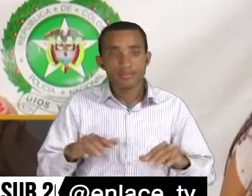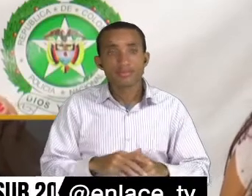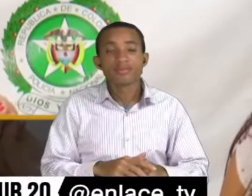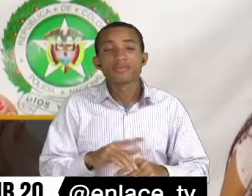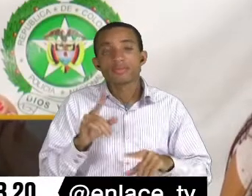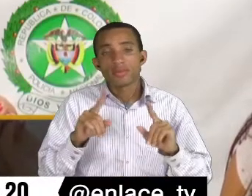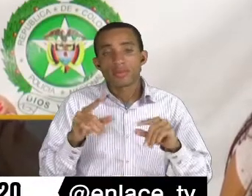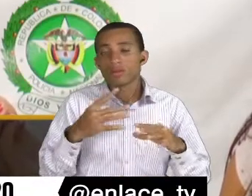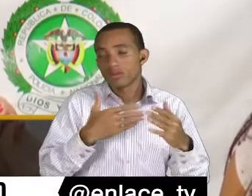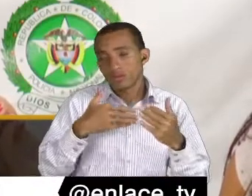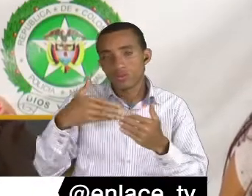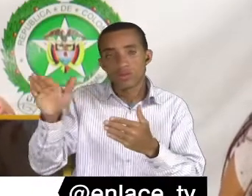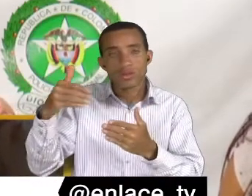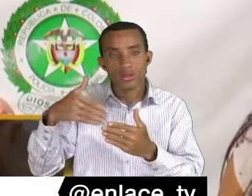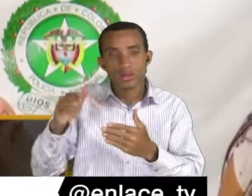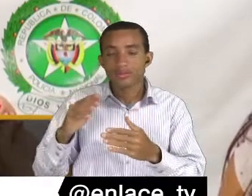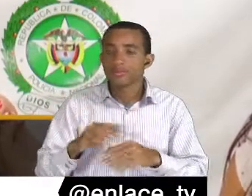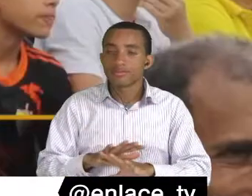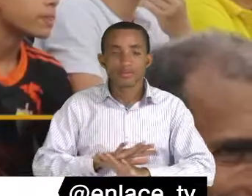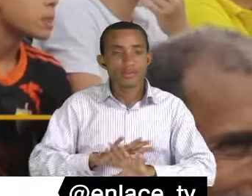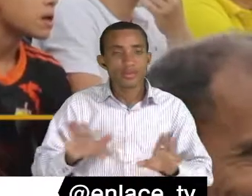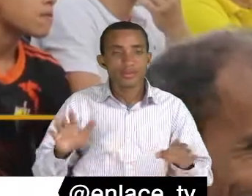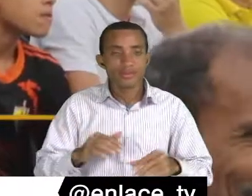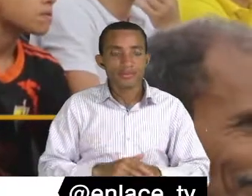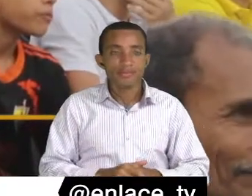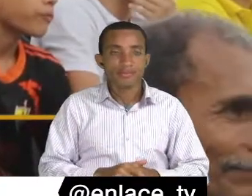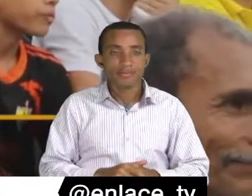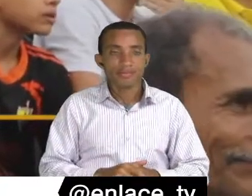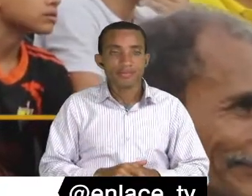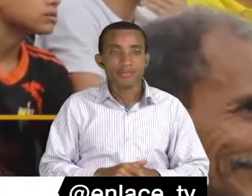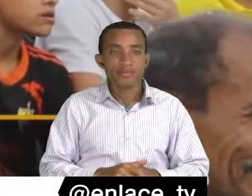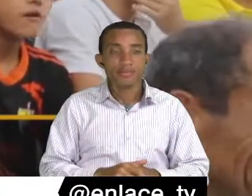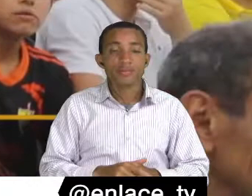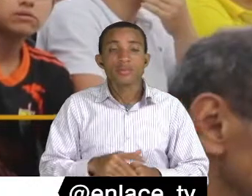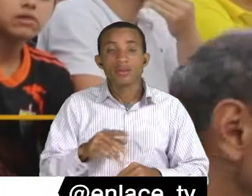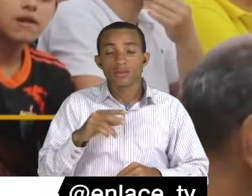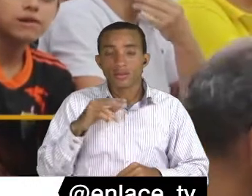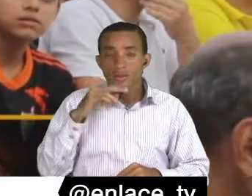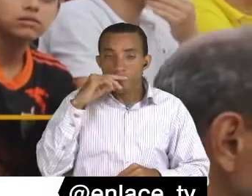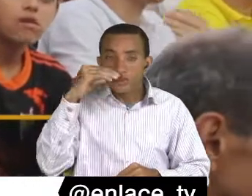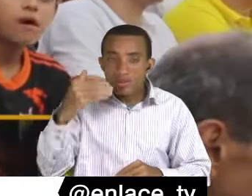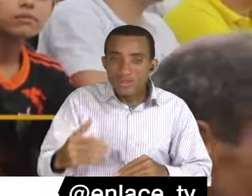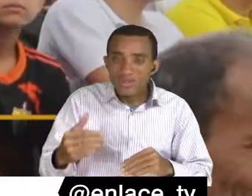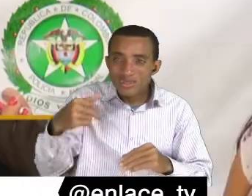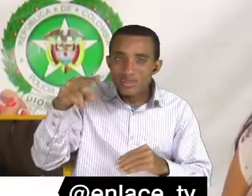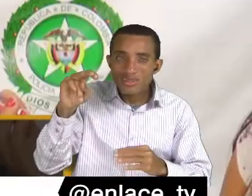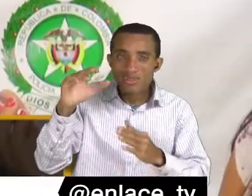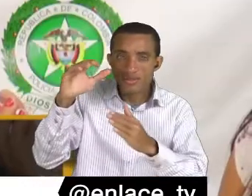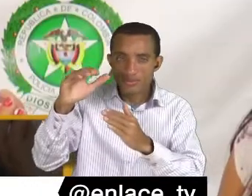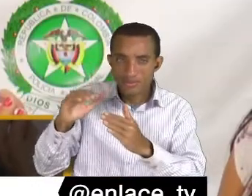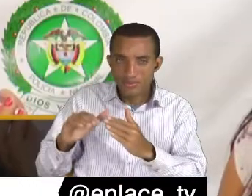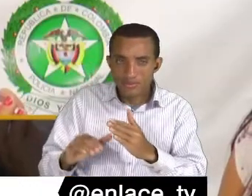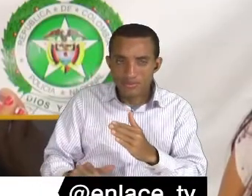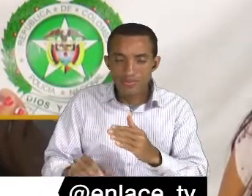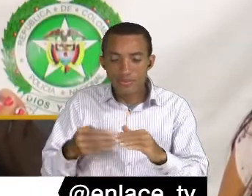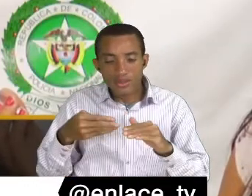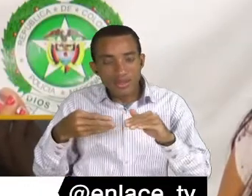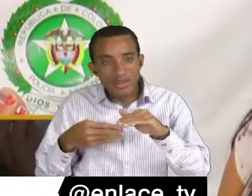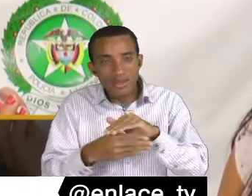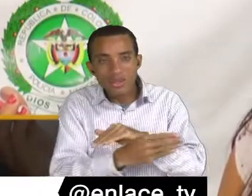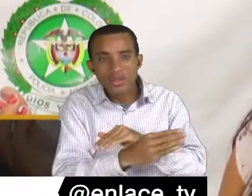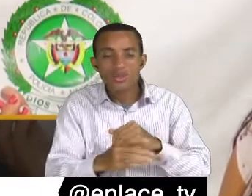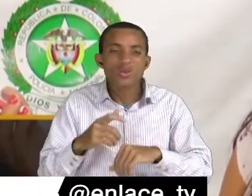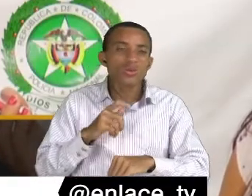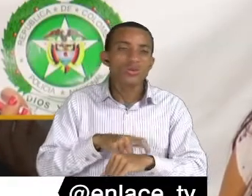ser devueltos nuevamente pues hacia sus lugares de origen. También para los menores de edad habrán medidas. La edad para ingreso de niños, niñas y